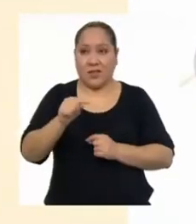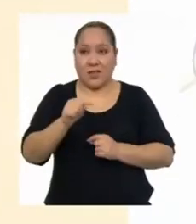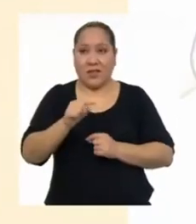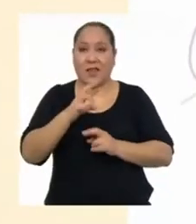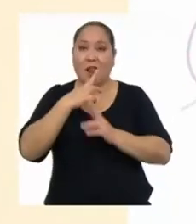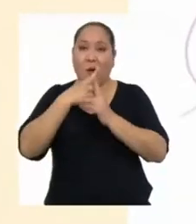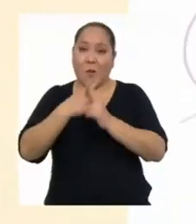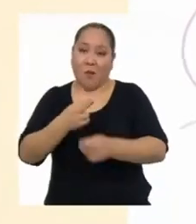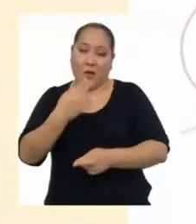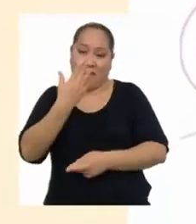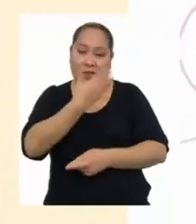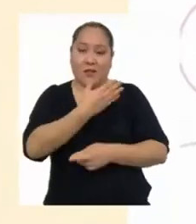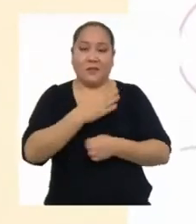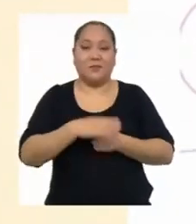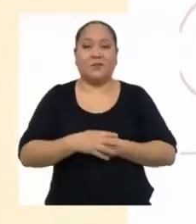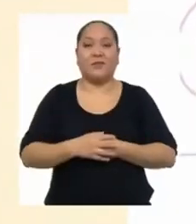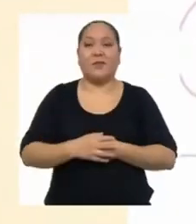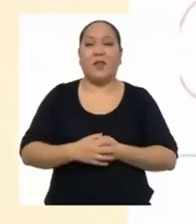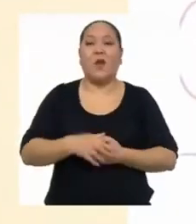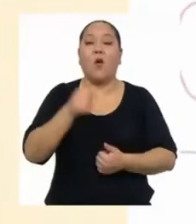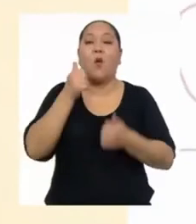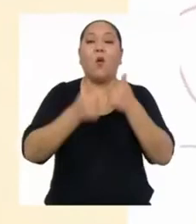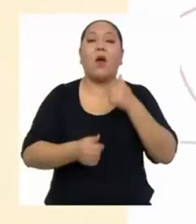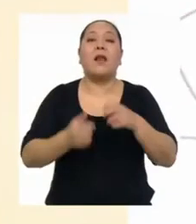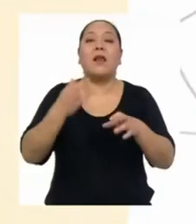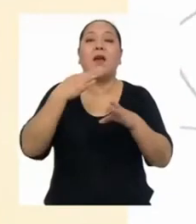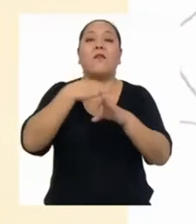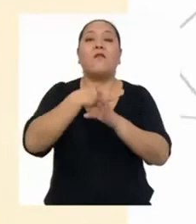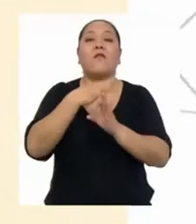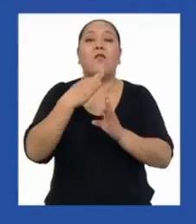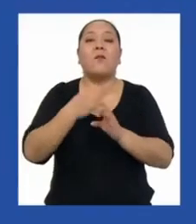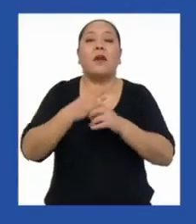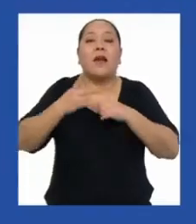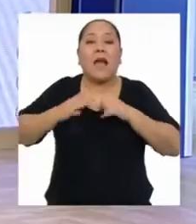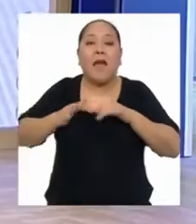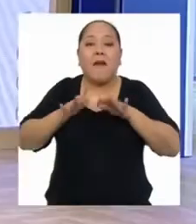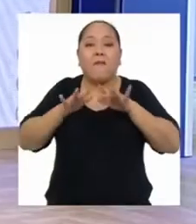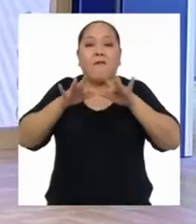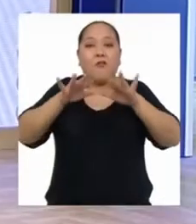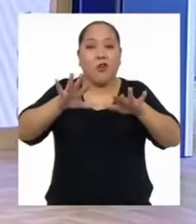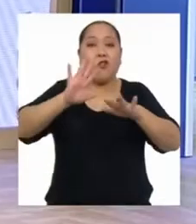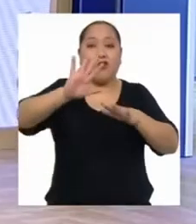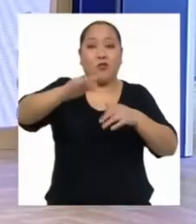pregunta. ¿De qué manera han influido en tu vida?